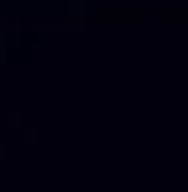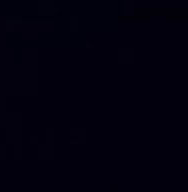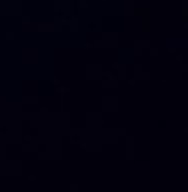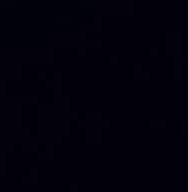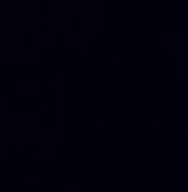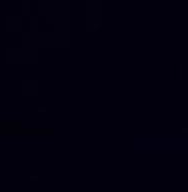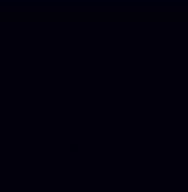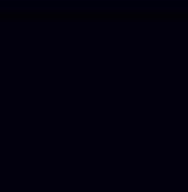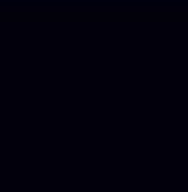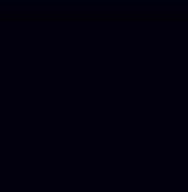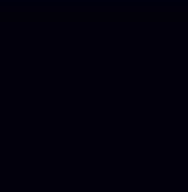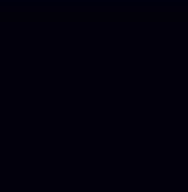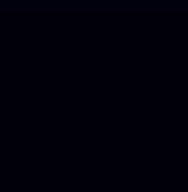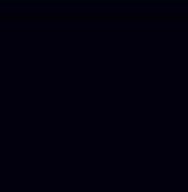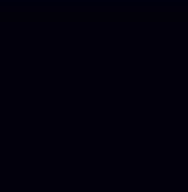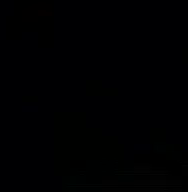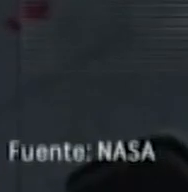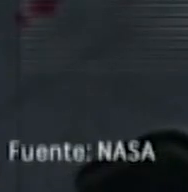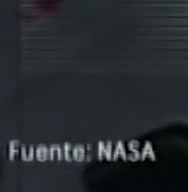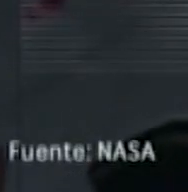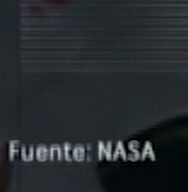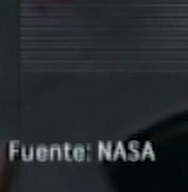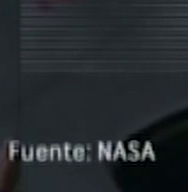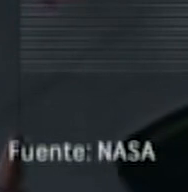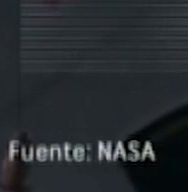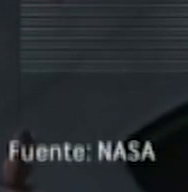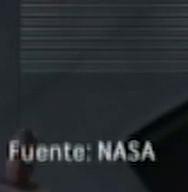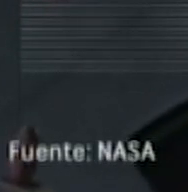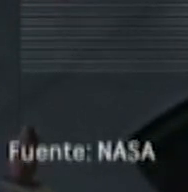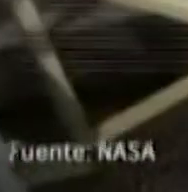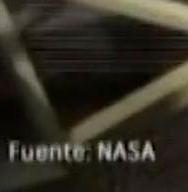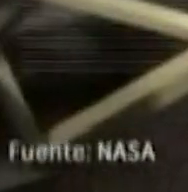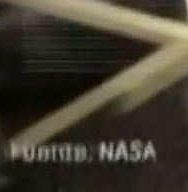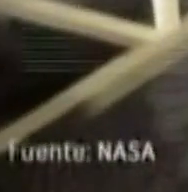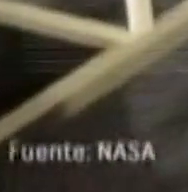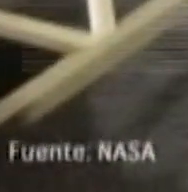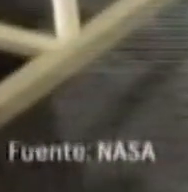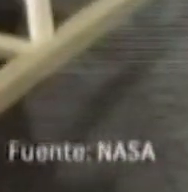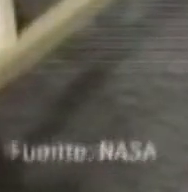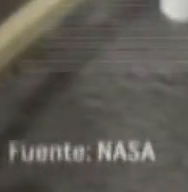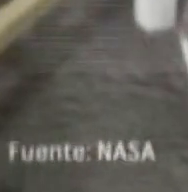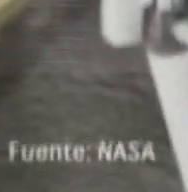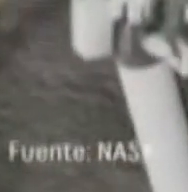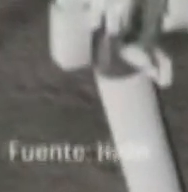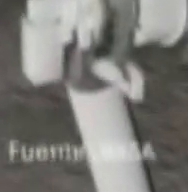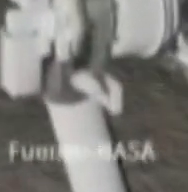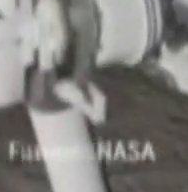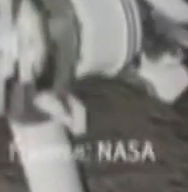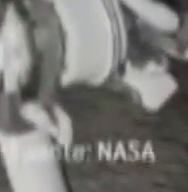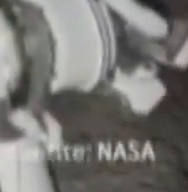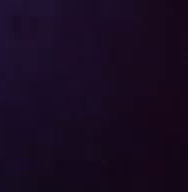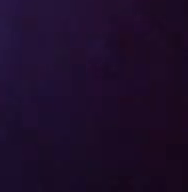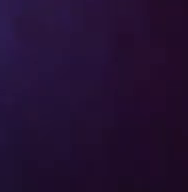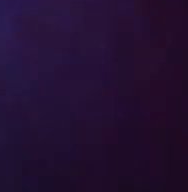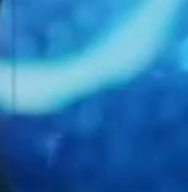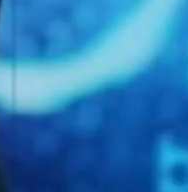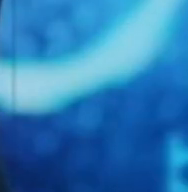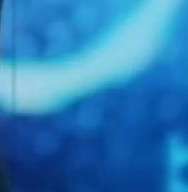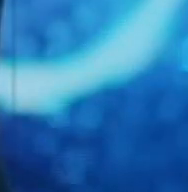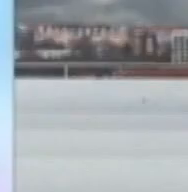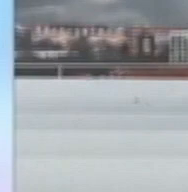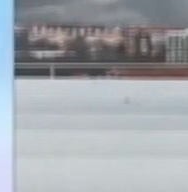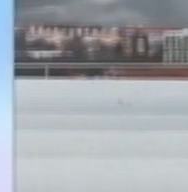Costa Rica Televisión. Un fascinante viaje por el mundo